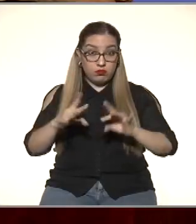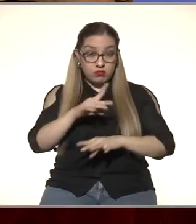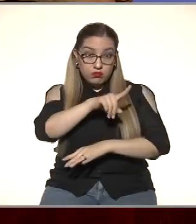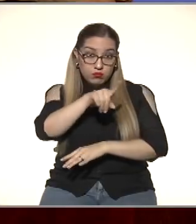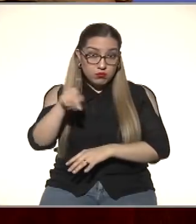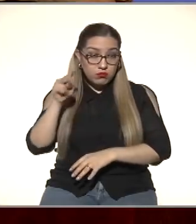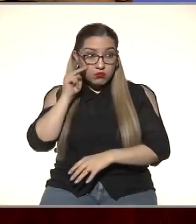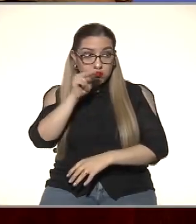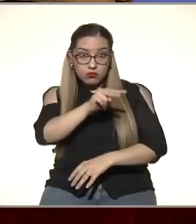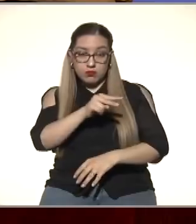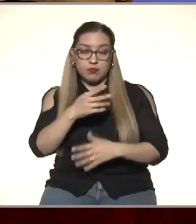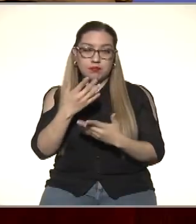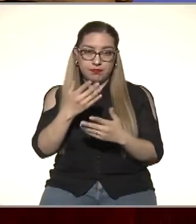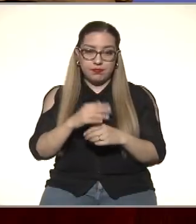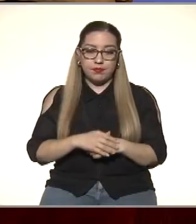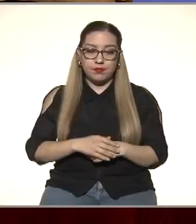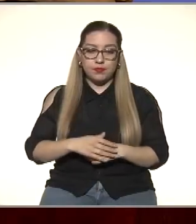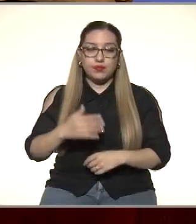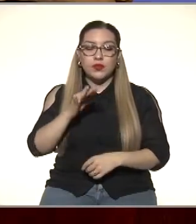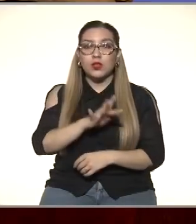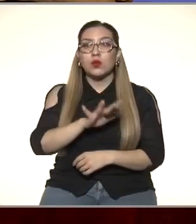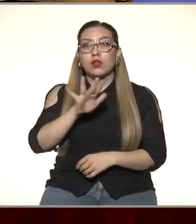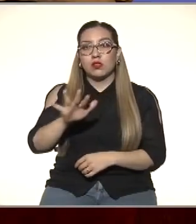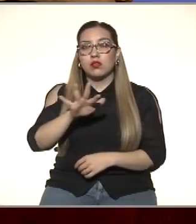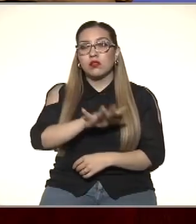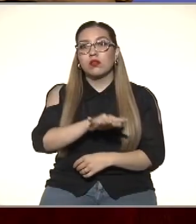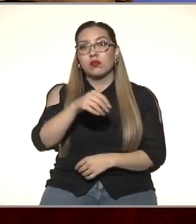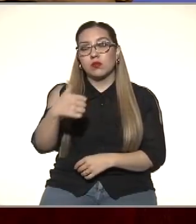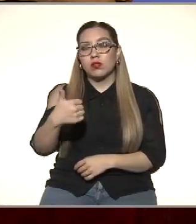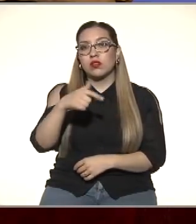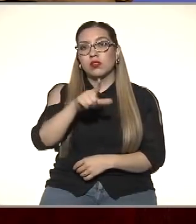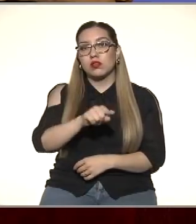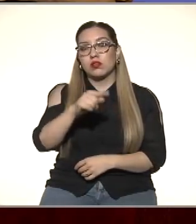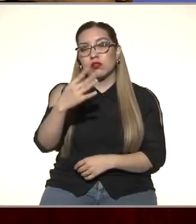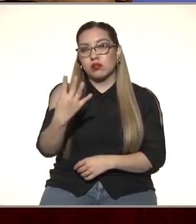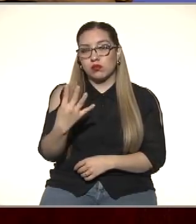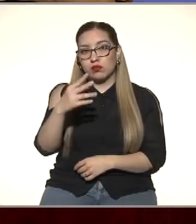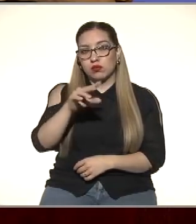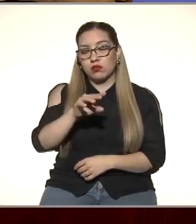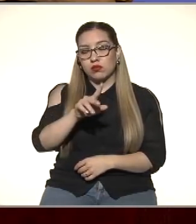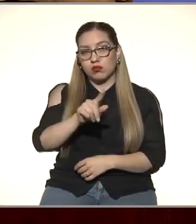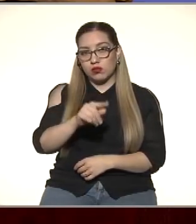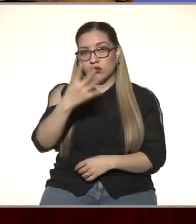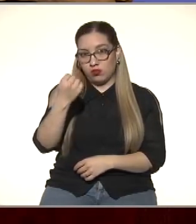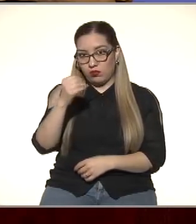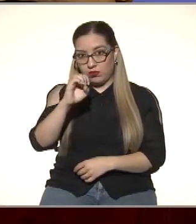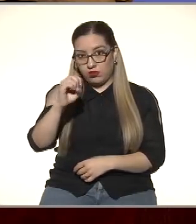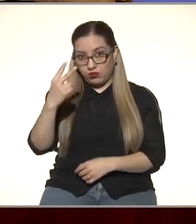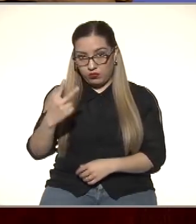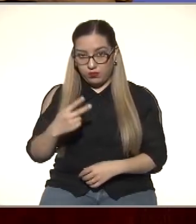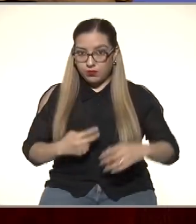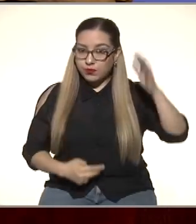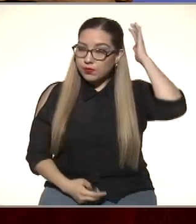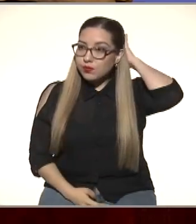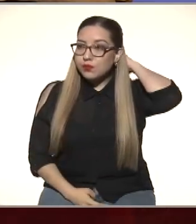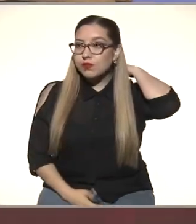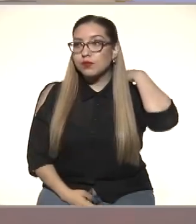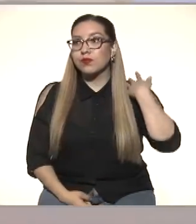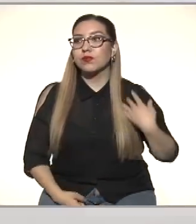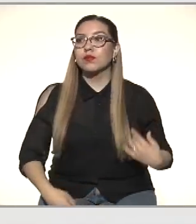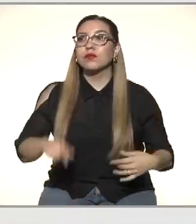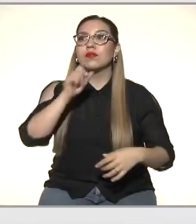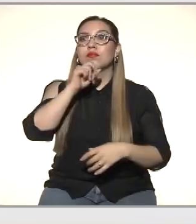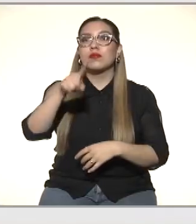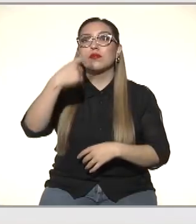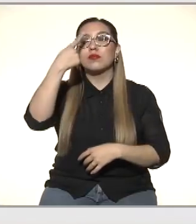información sobre su paradero, el 55 56 74 79 02. Asimismo, pedimos de su colaboración para que